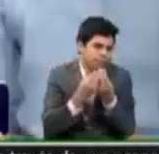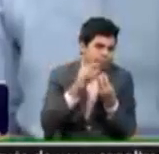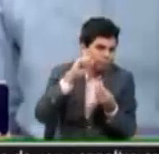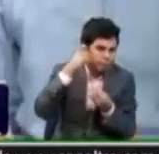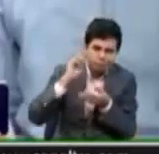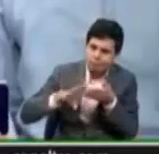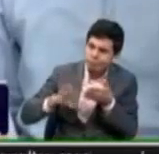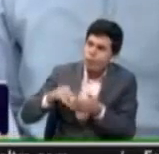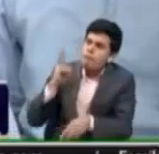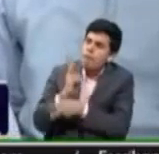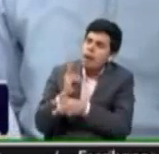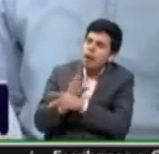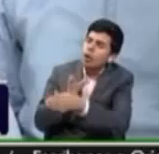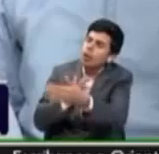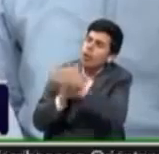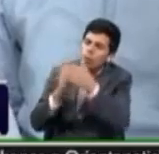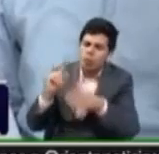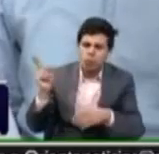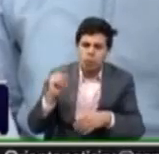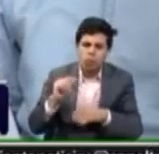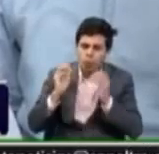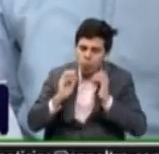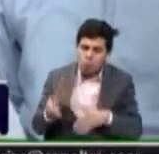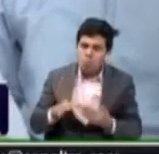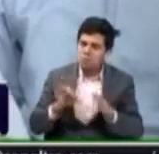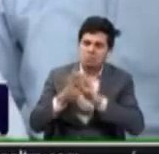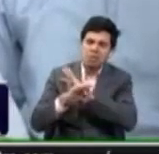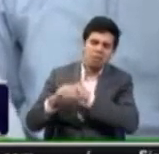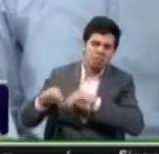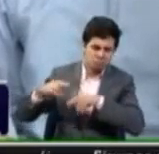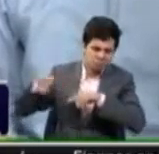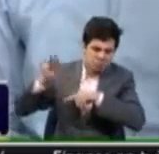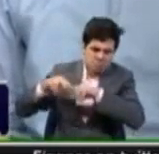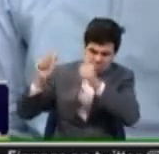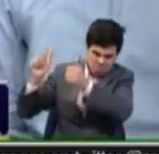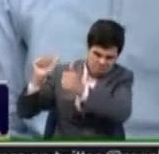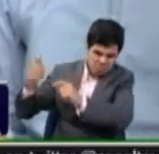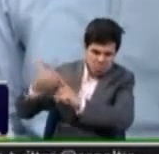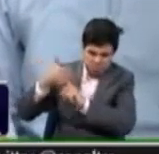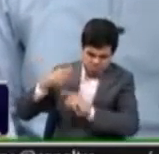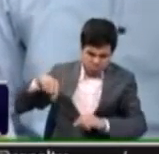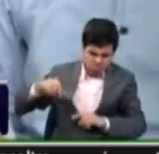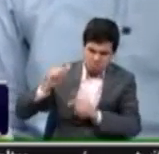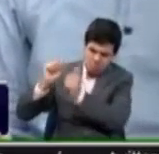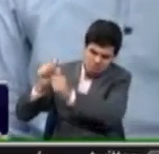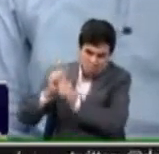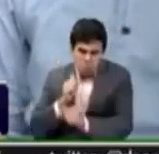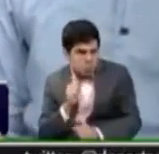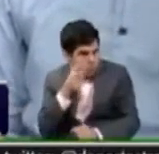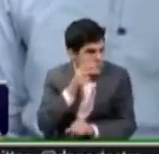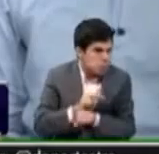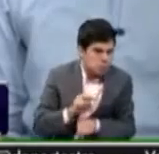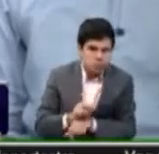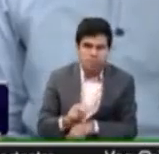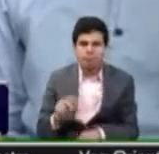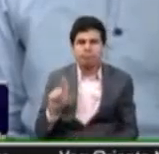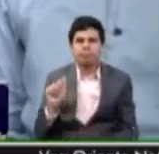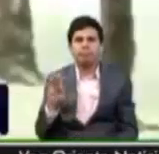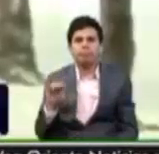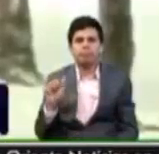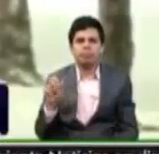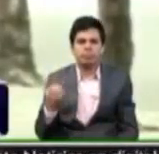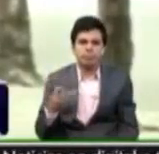no representaba ningún riesgo para su vida y lo que se le aplicaba al compañero Fabián era el llamado plan